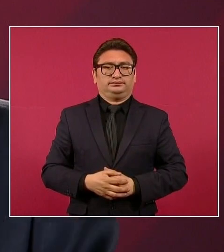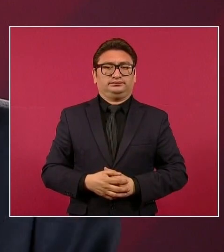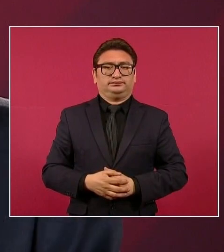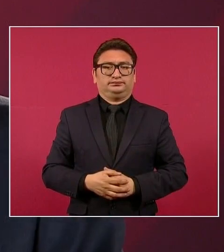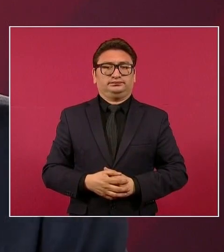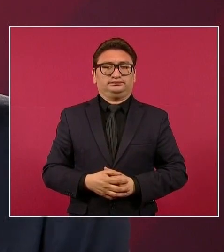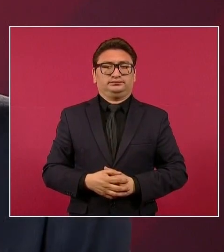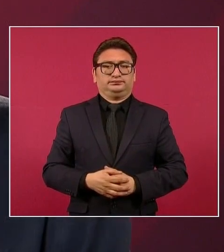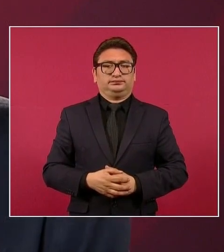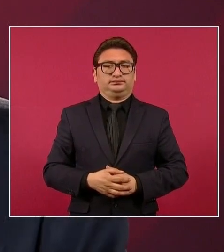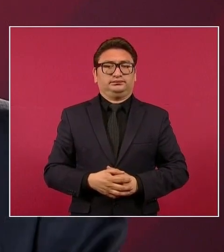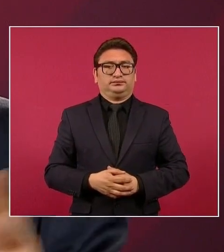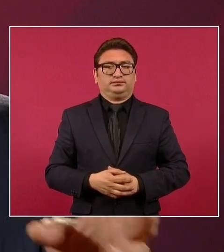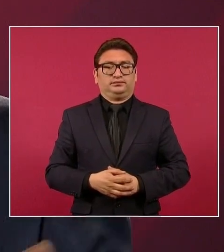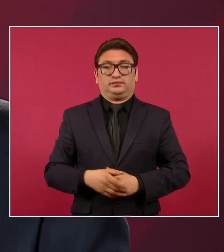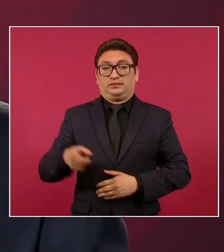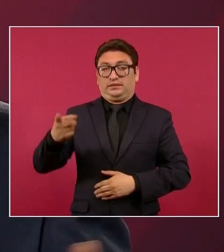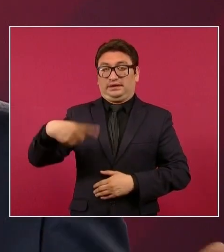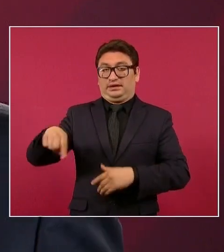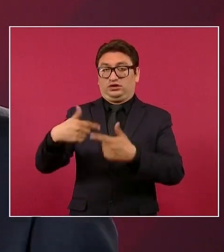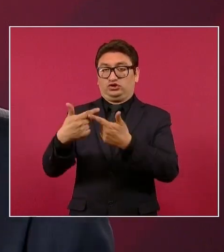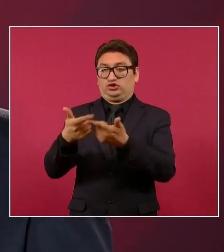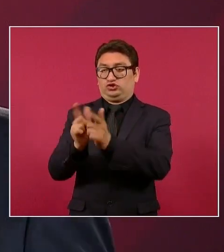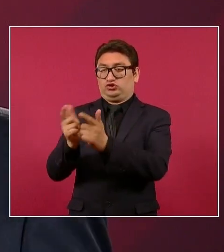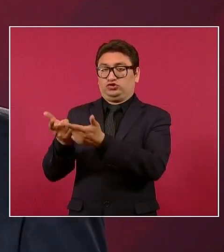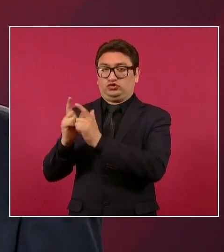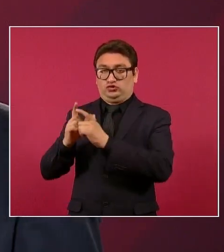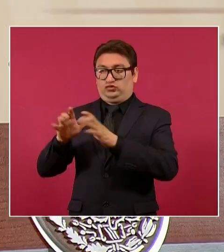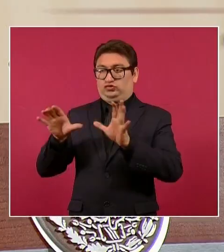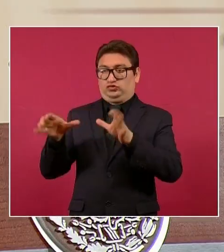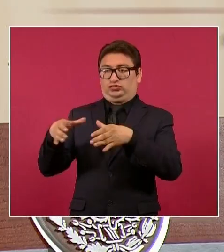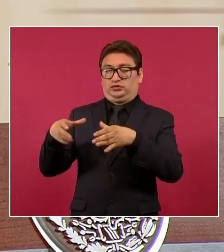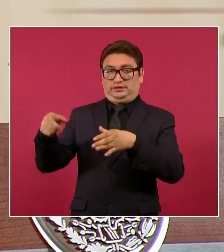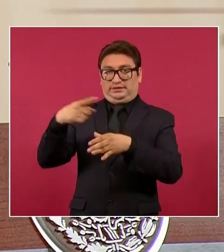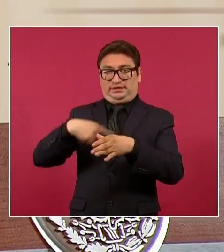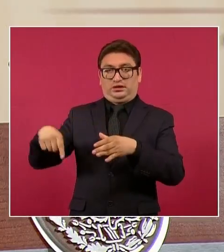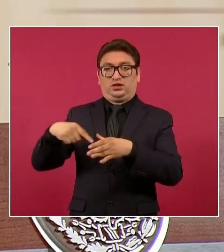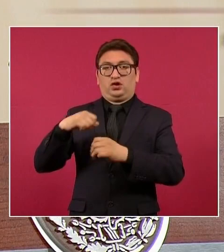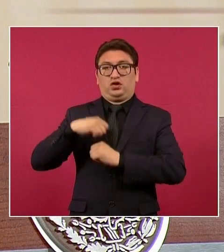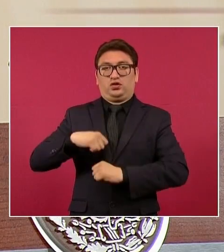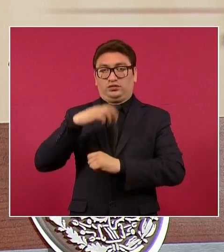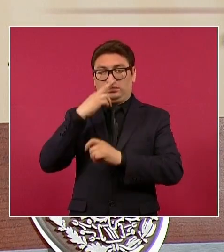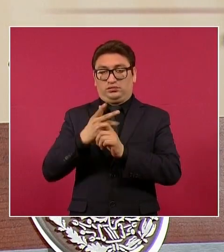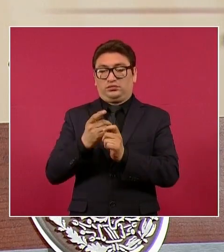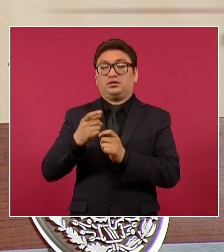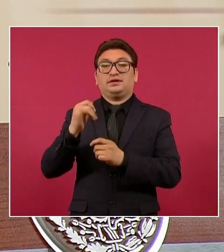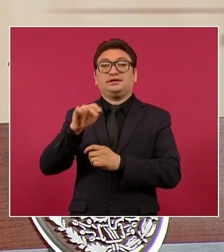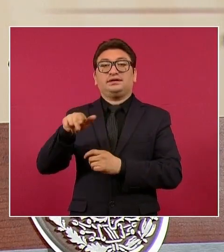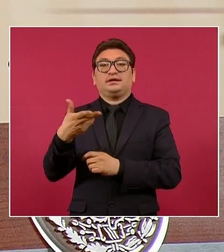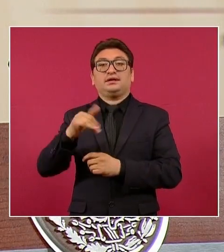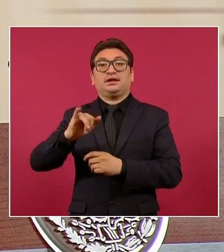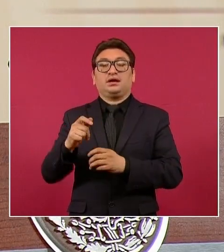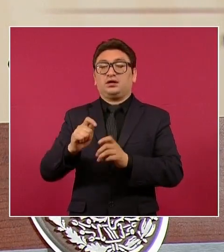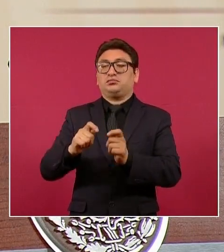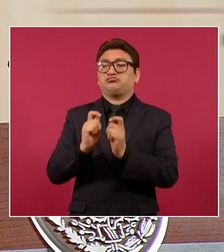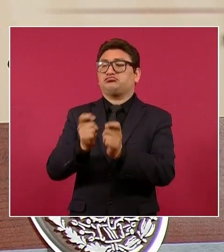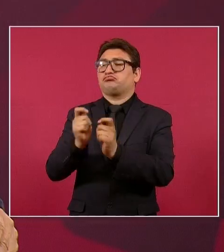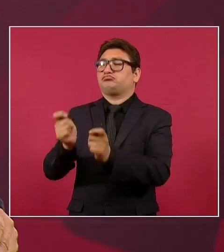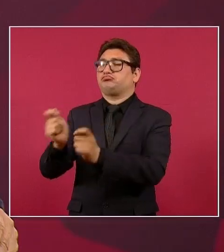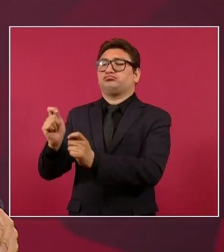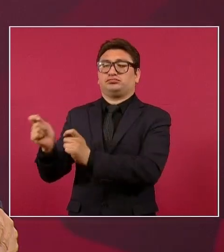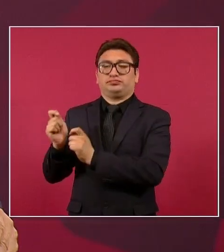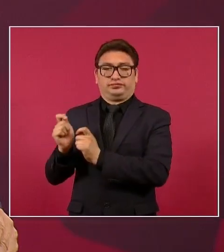entre los grupos en la Cámara a los del INAI, o sea